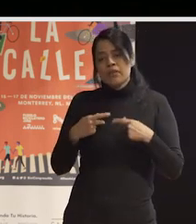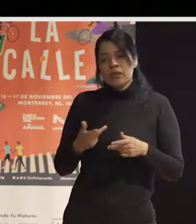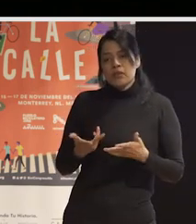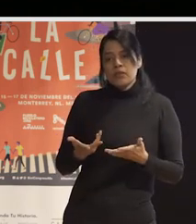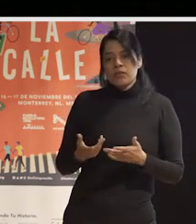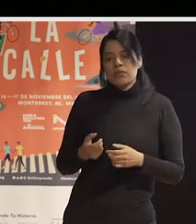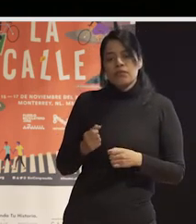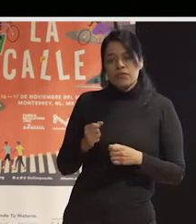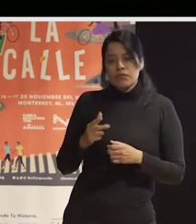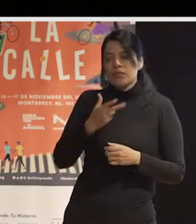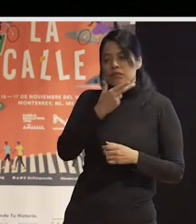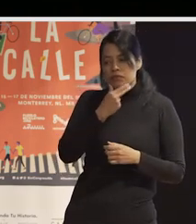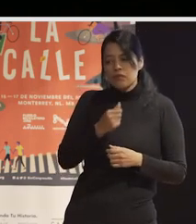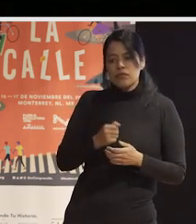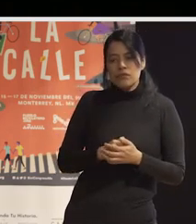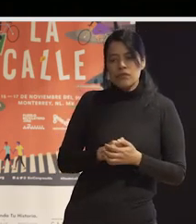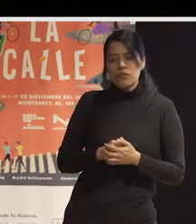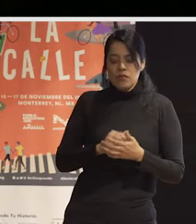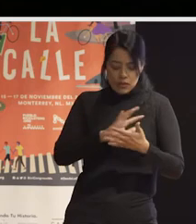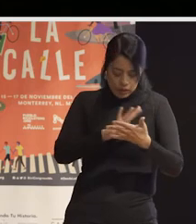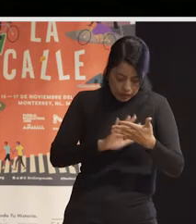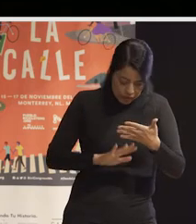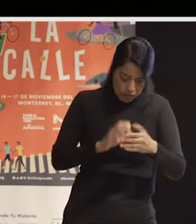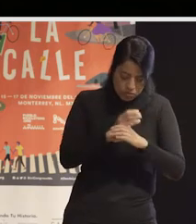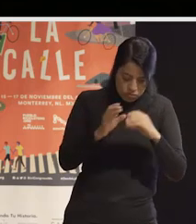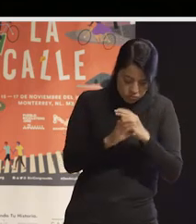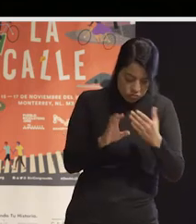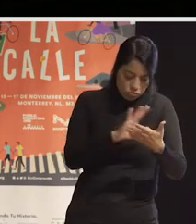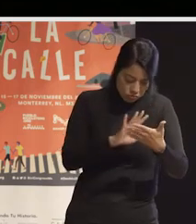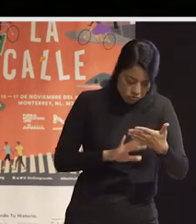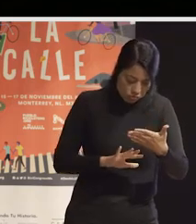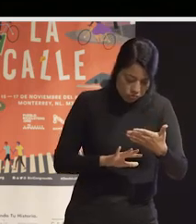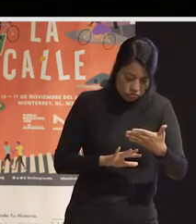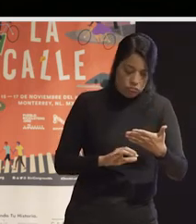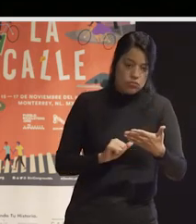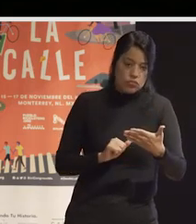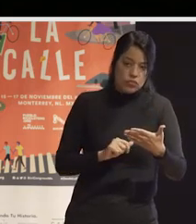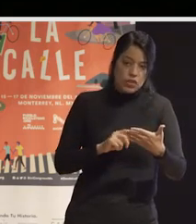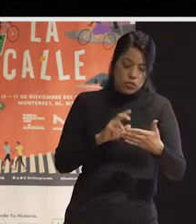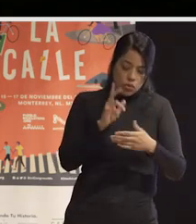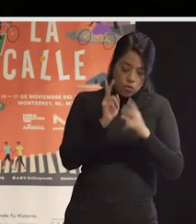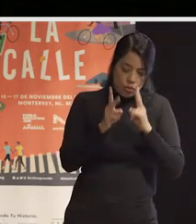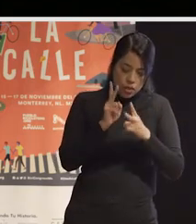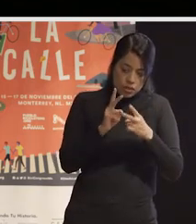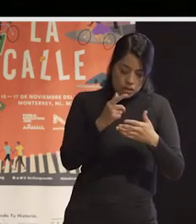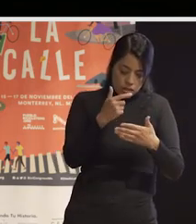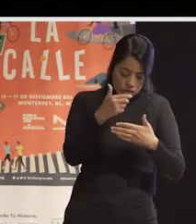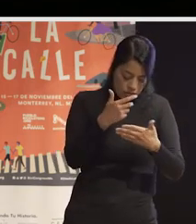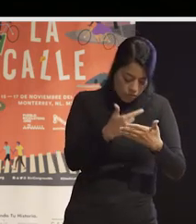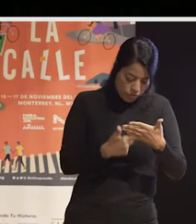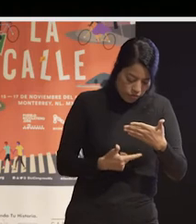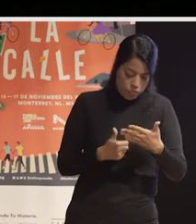se dan hombres en particular por leer cosas no leer y cuando hablaba de las cifras que son cifras